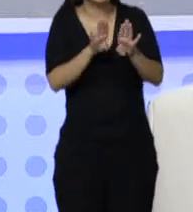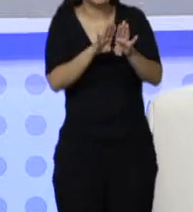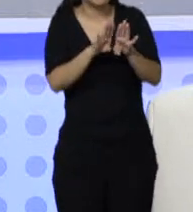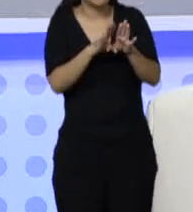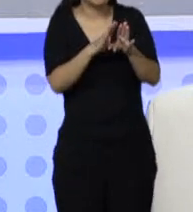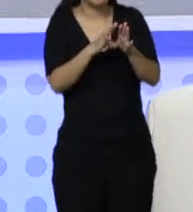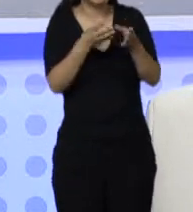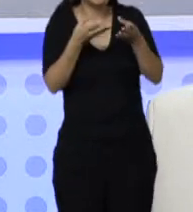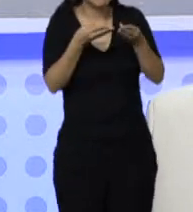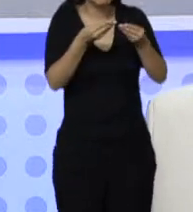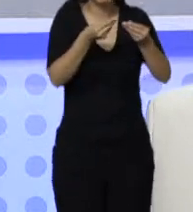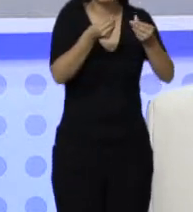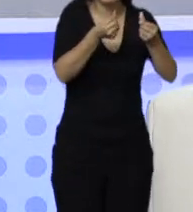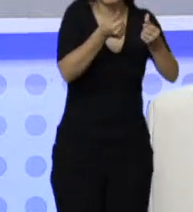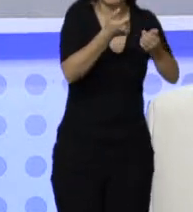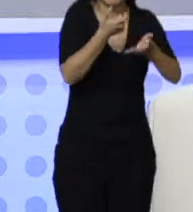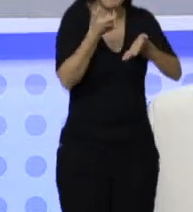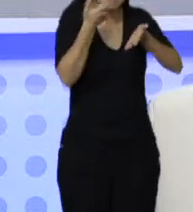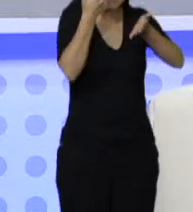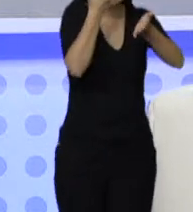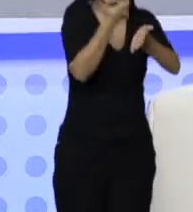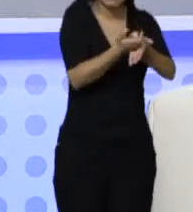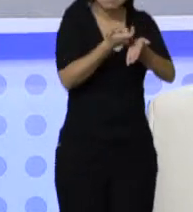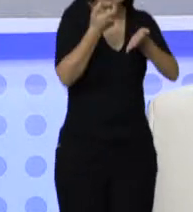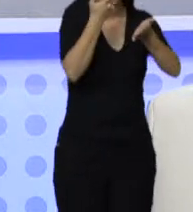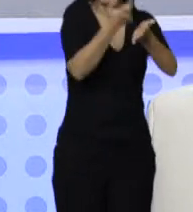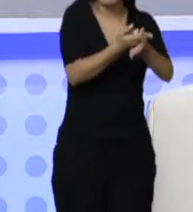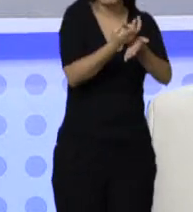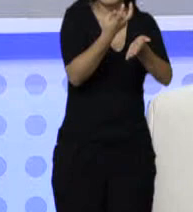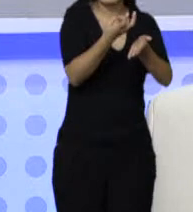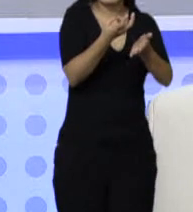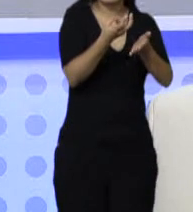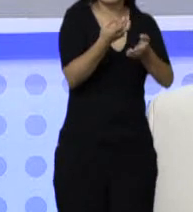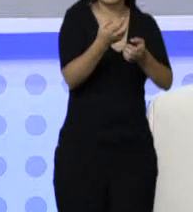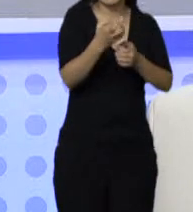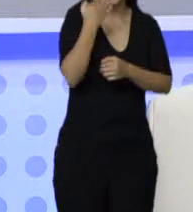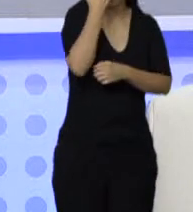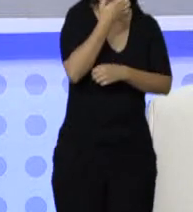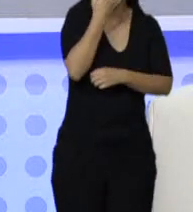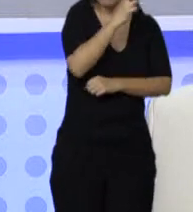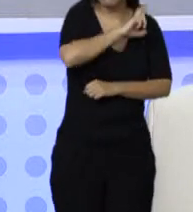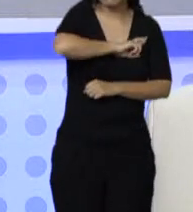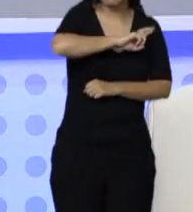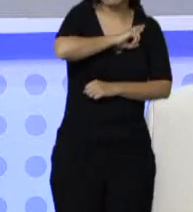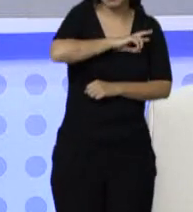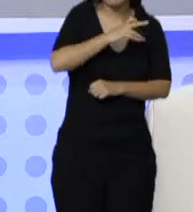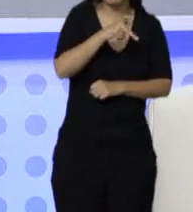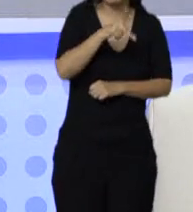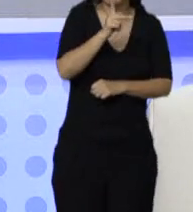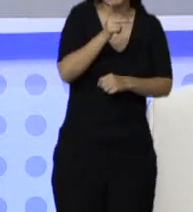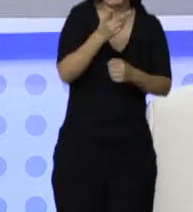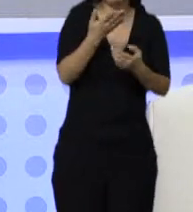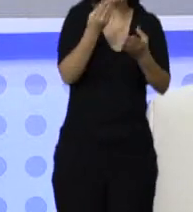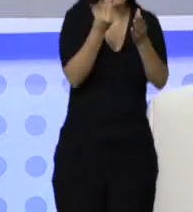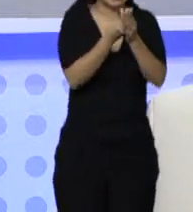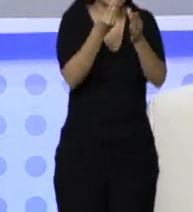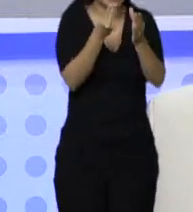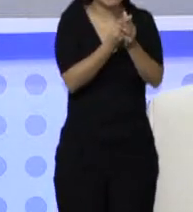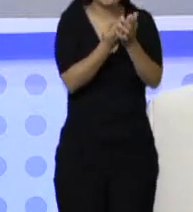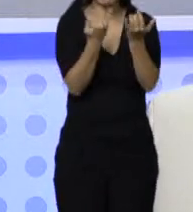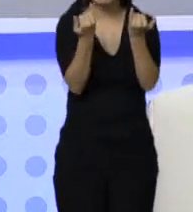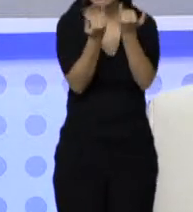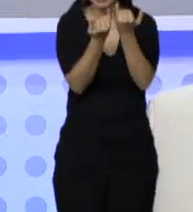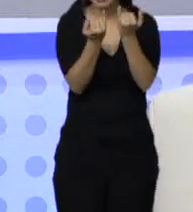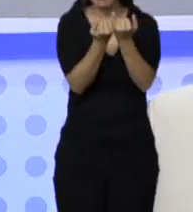gastando una determinada cantidad si el sistema que se va a seguir es el mismo que vamos a ver